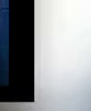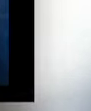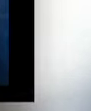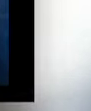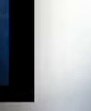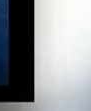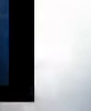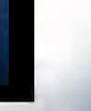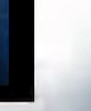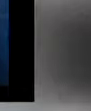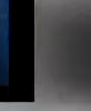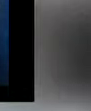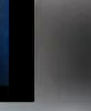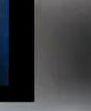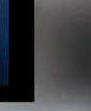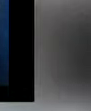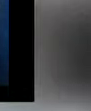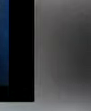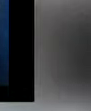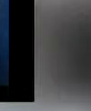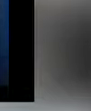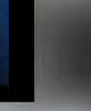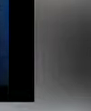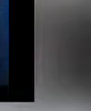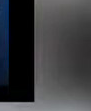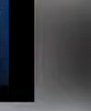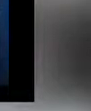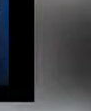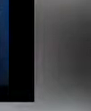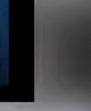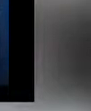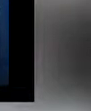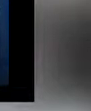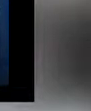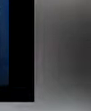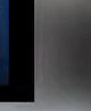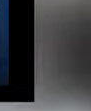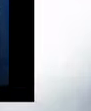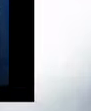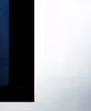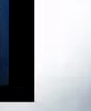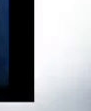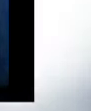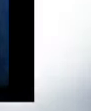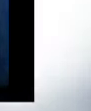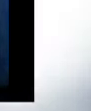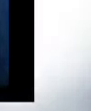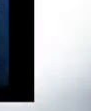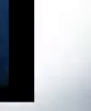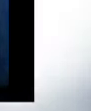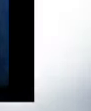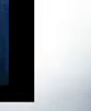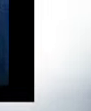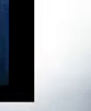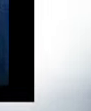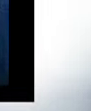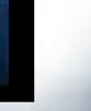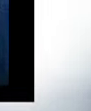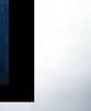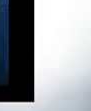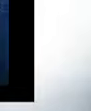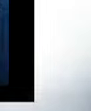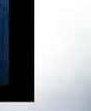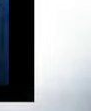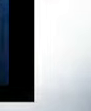Cuba o capturados directamente por el ejército, lograron que se les respetara la vida. Al amanecer del 1 de agosto